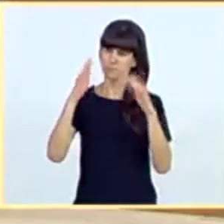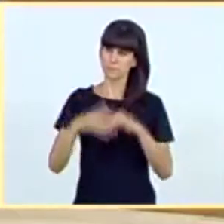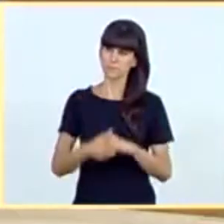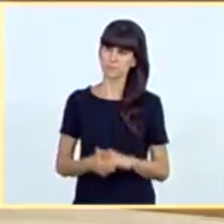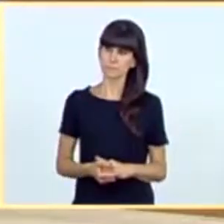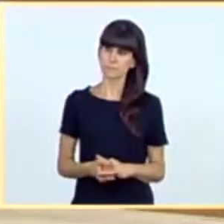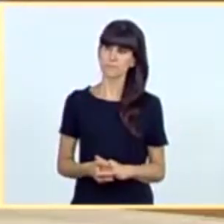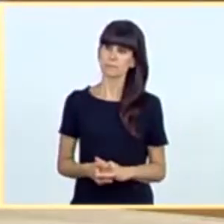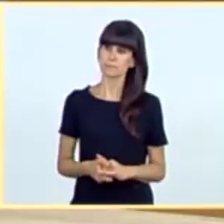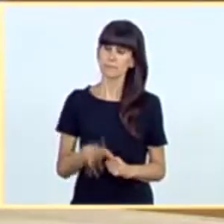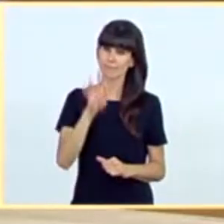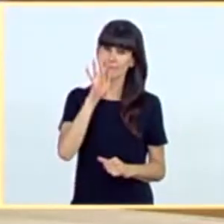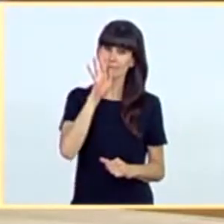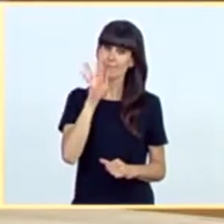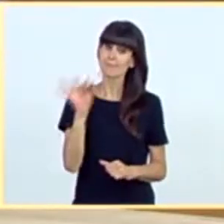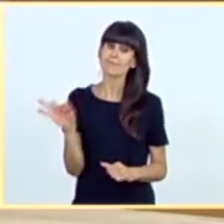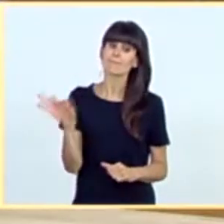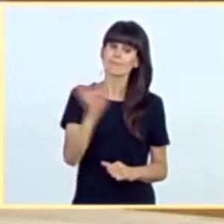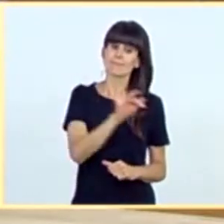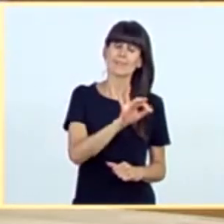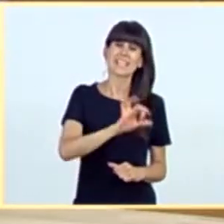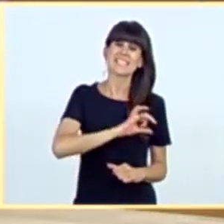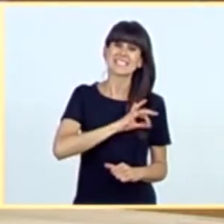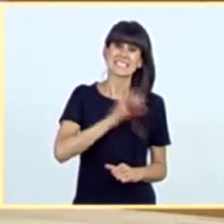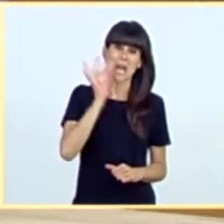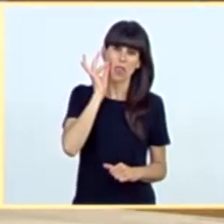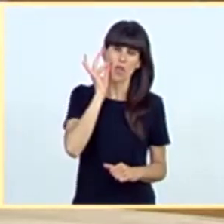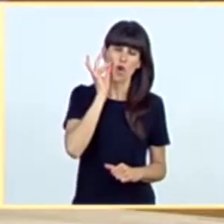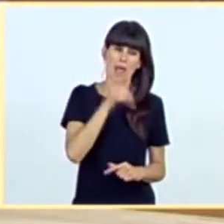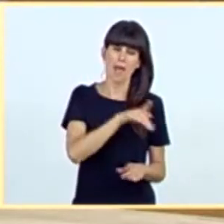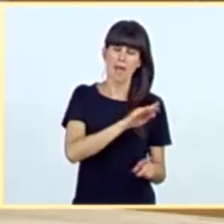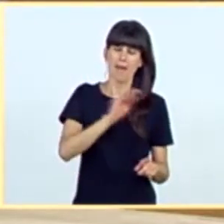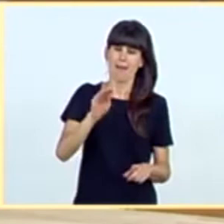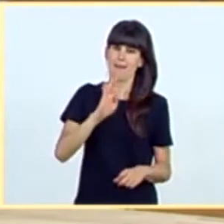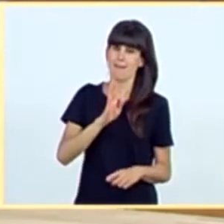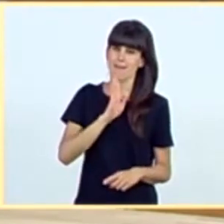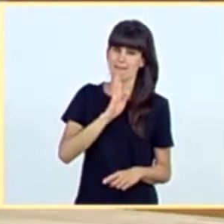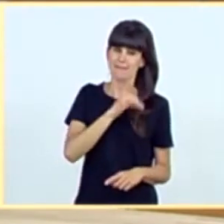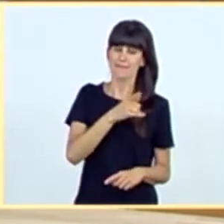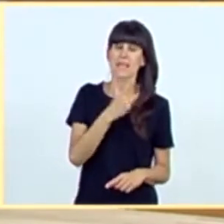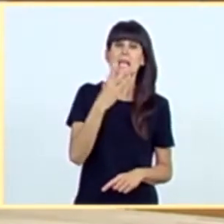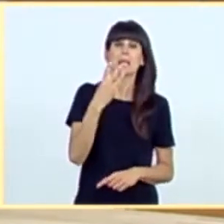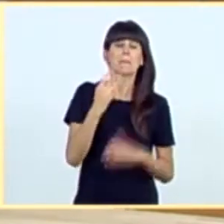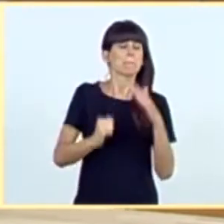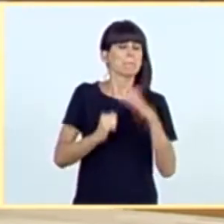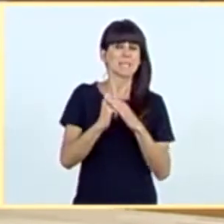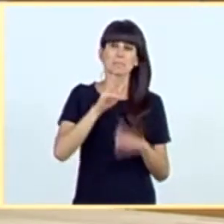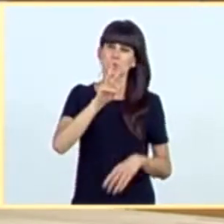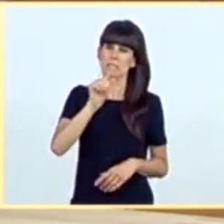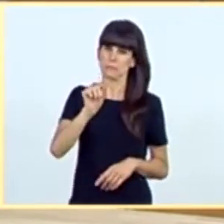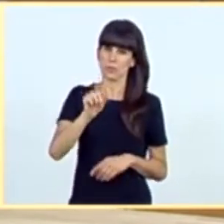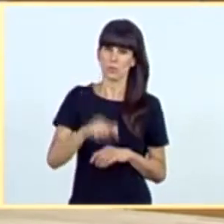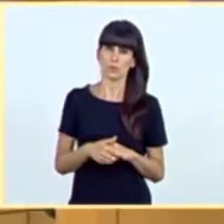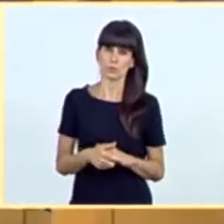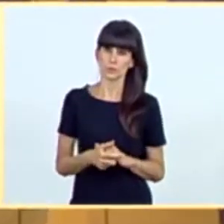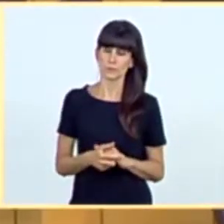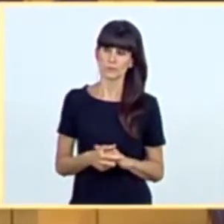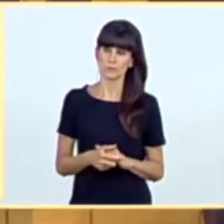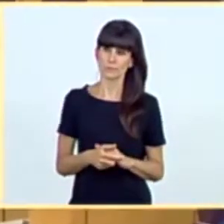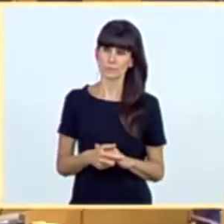A continuación tiene la palabra la senadora interpelante por tiempo máximo de 3 minutos.